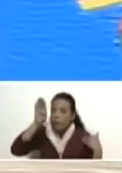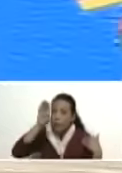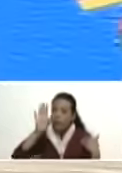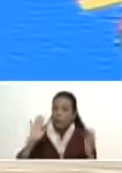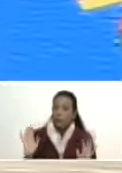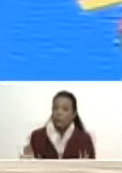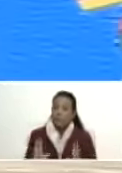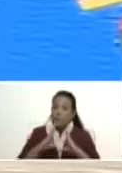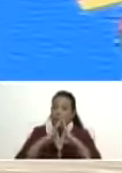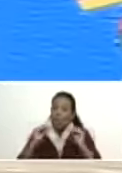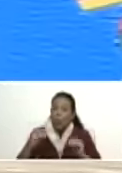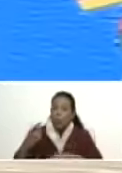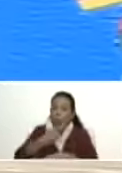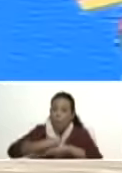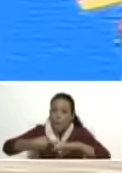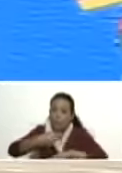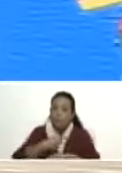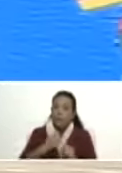para